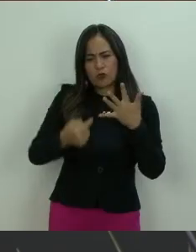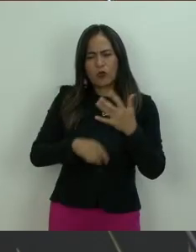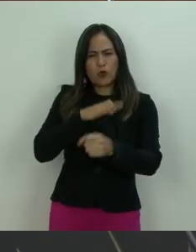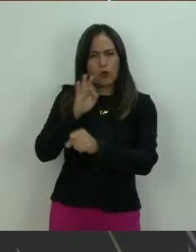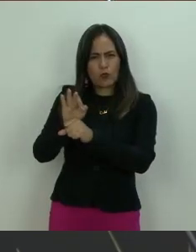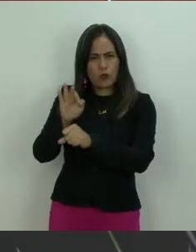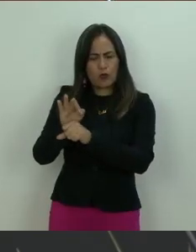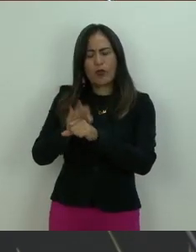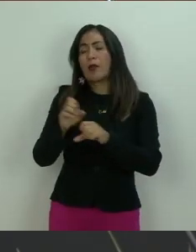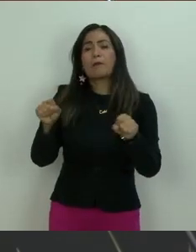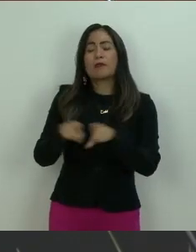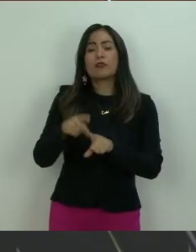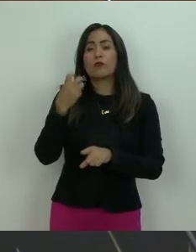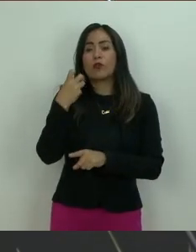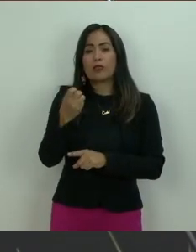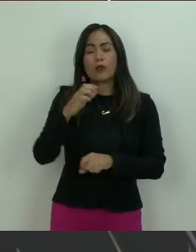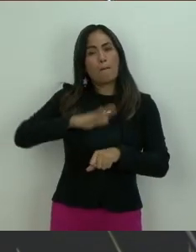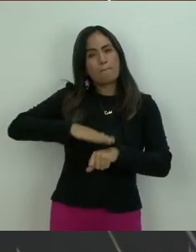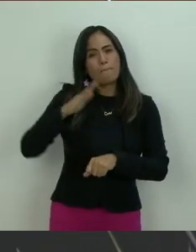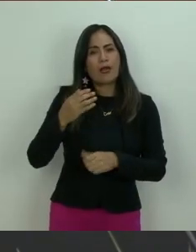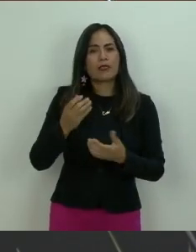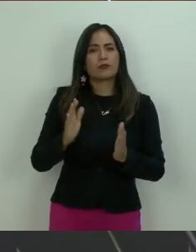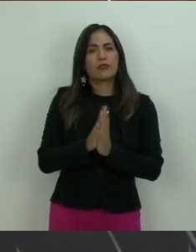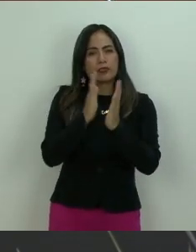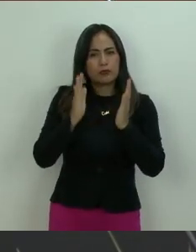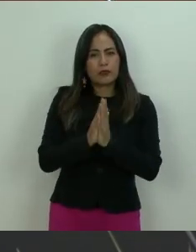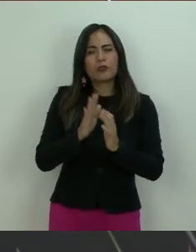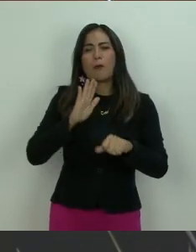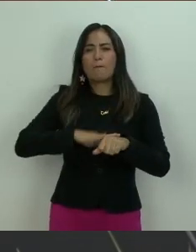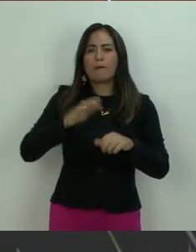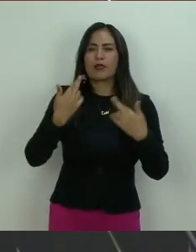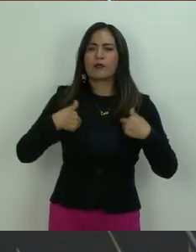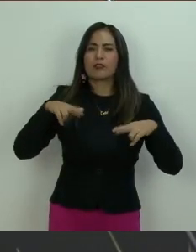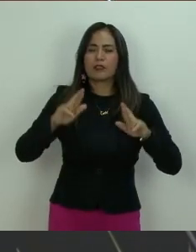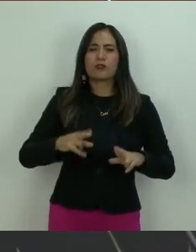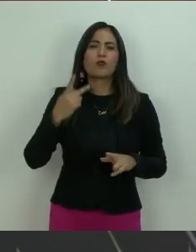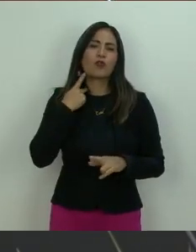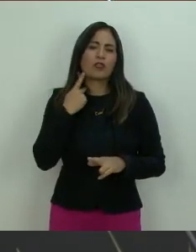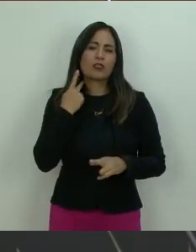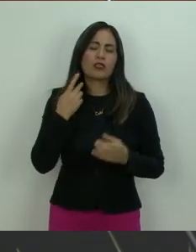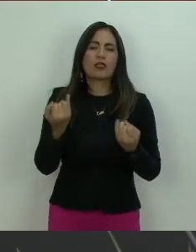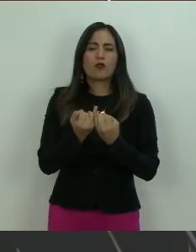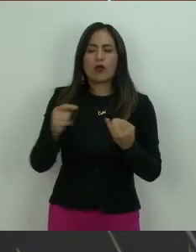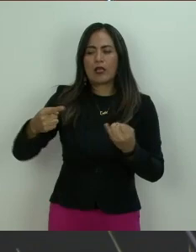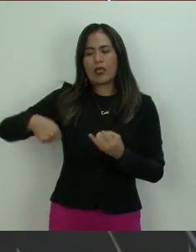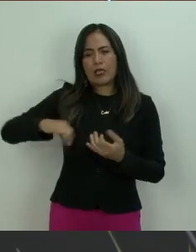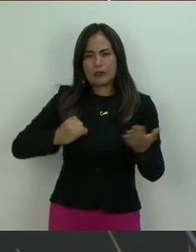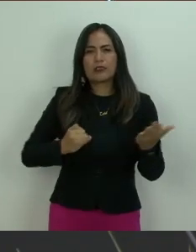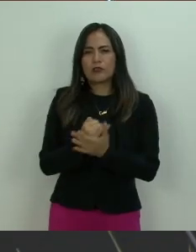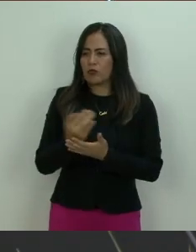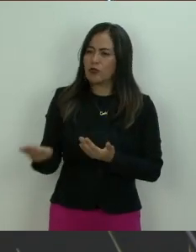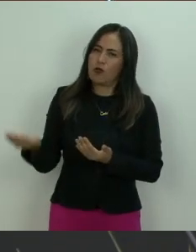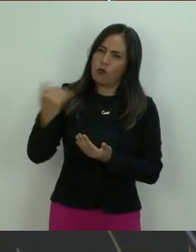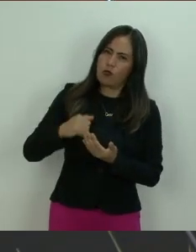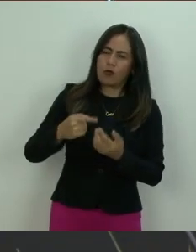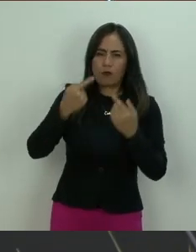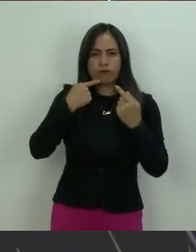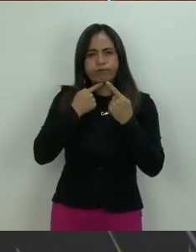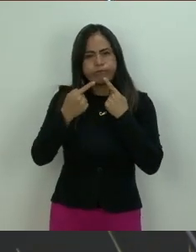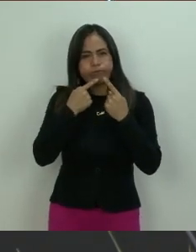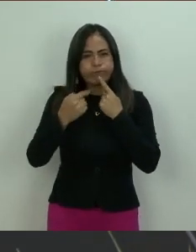simultánea su participación efectiva, representación política e intervención plena en la toma de decisiones públicas y comunitarias.